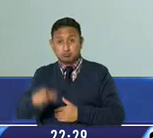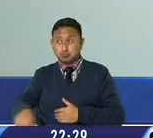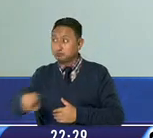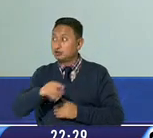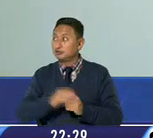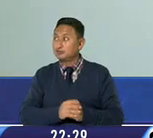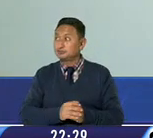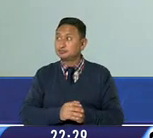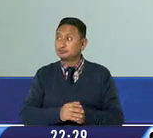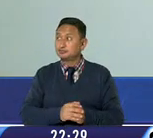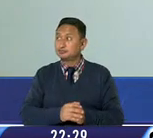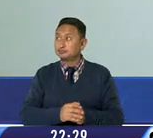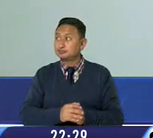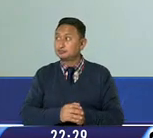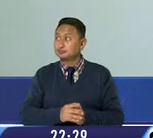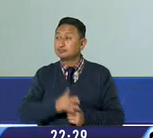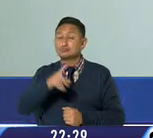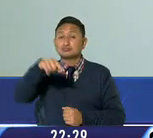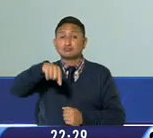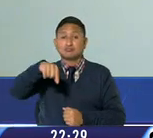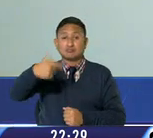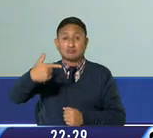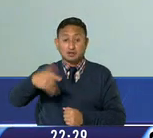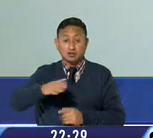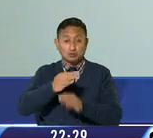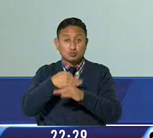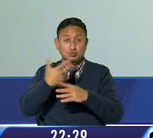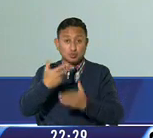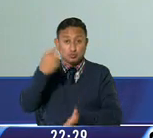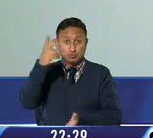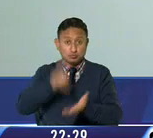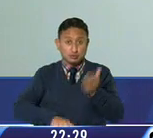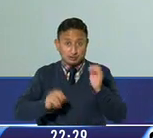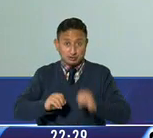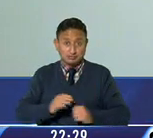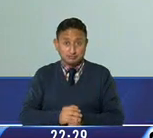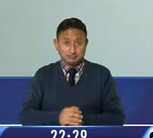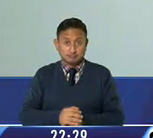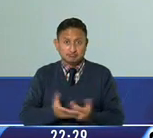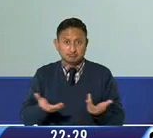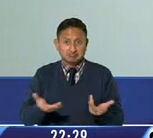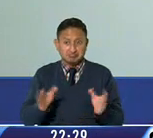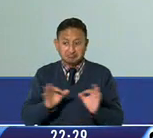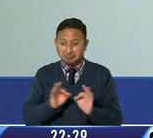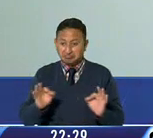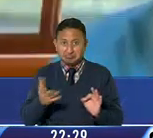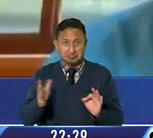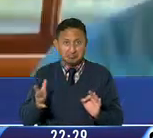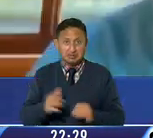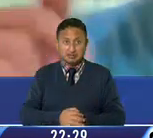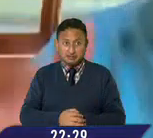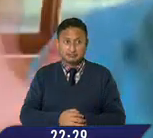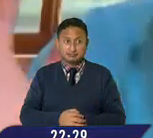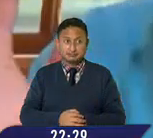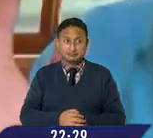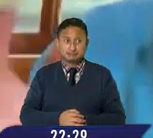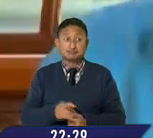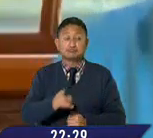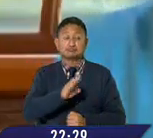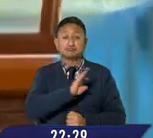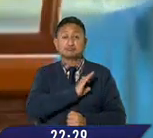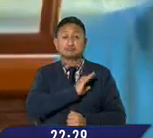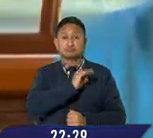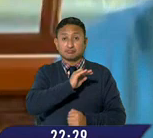ministerios, que duplican sus funciones y de hecho no se ha hecho nada al respecto. El experto en tributación